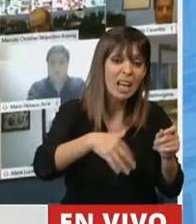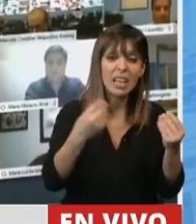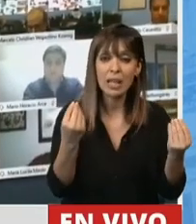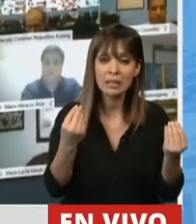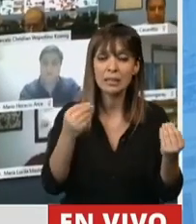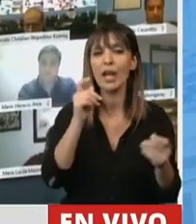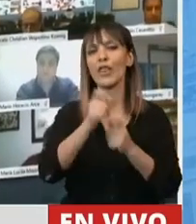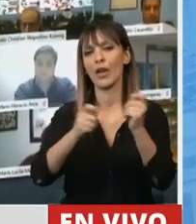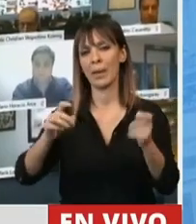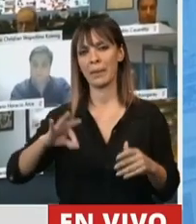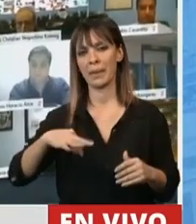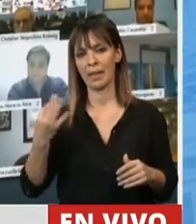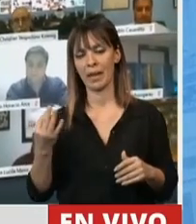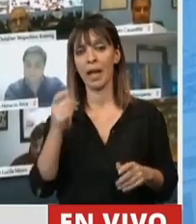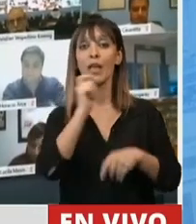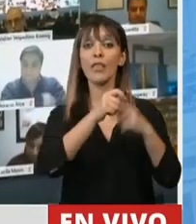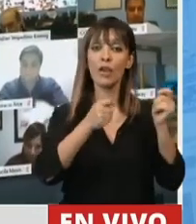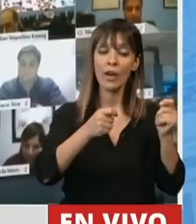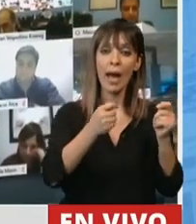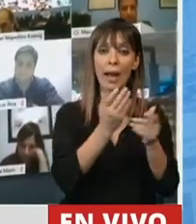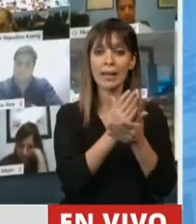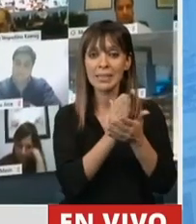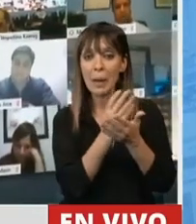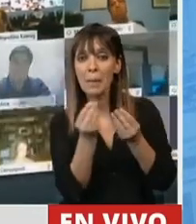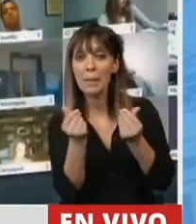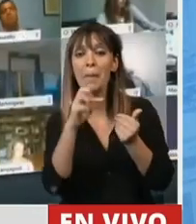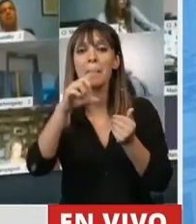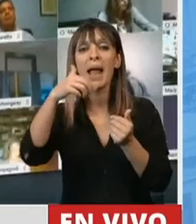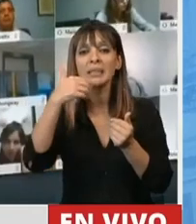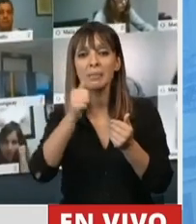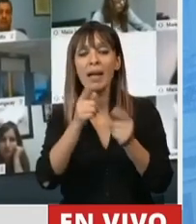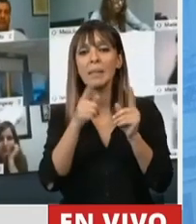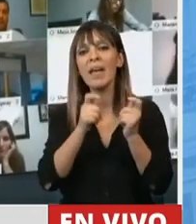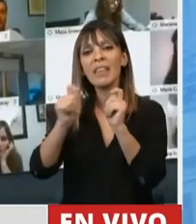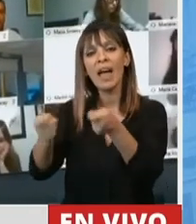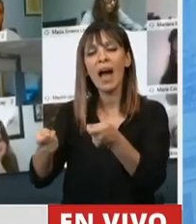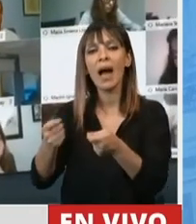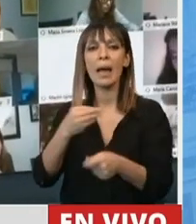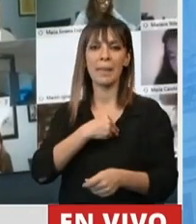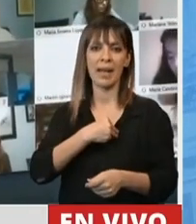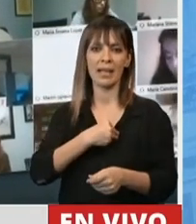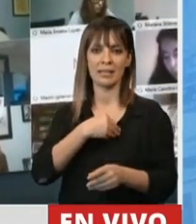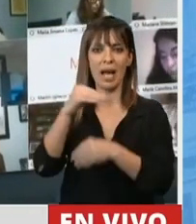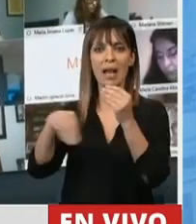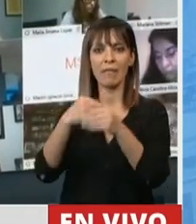es donar vida, donar plasma es donar la esperanza a muchas familias que hoy